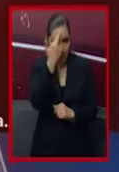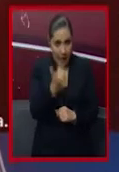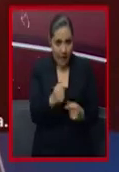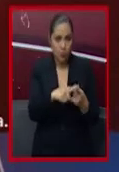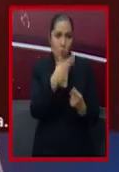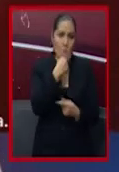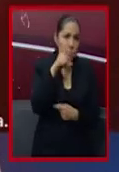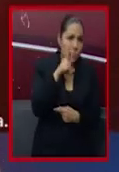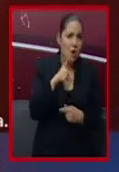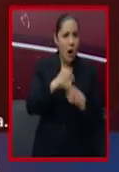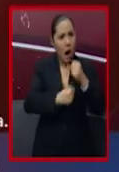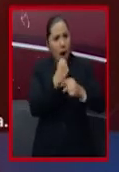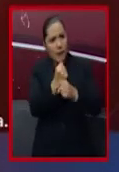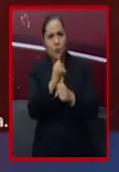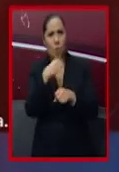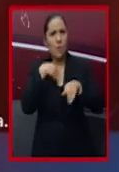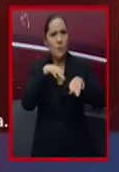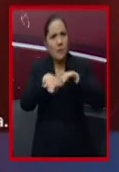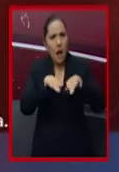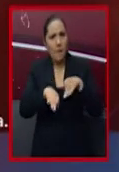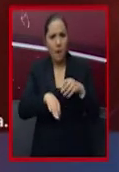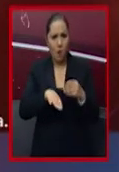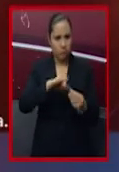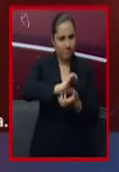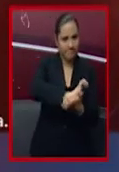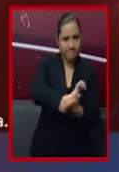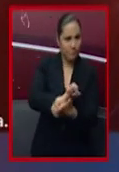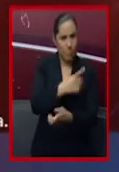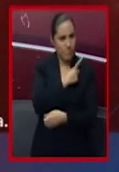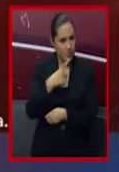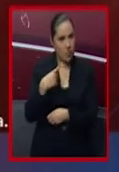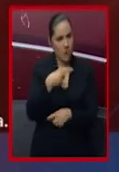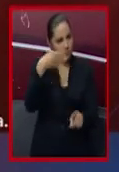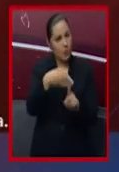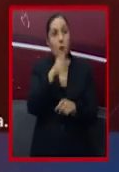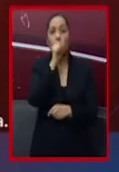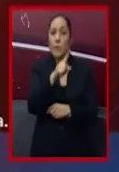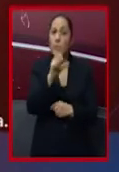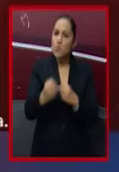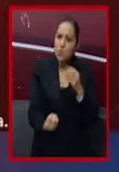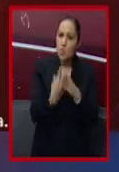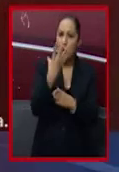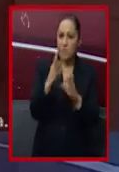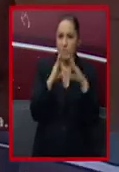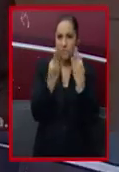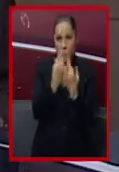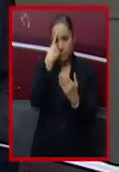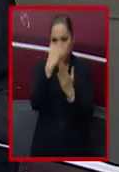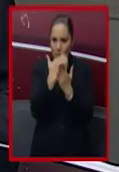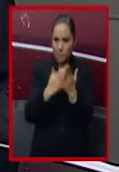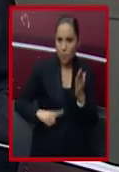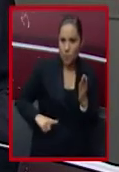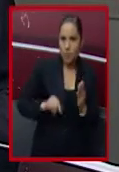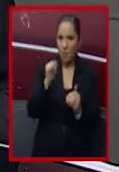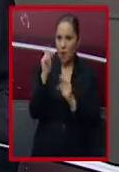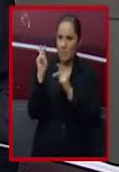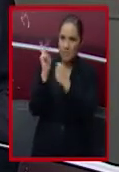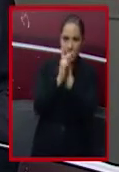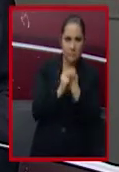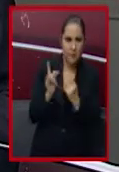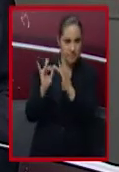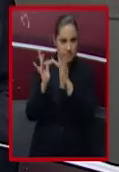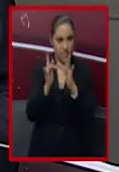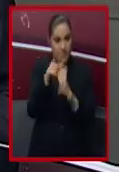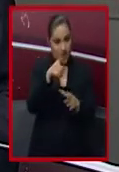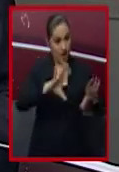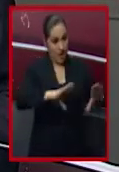la profesión, así como una nueva política internacional. Bueno, esto acá en San Lázaro. En la Cámara